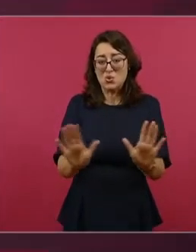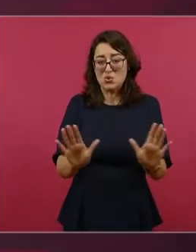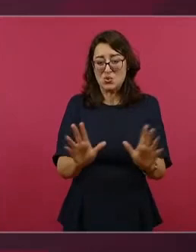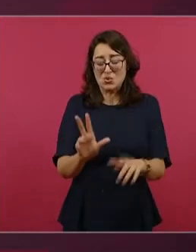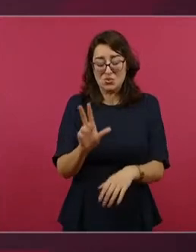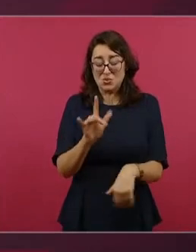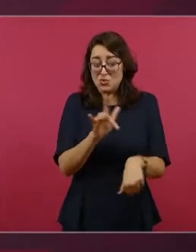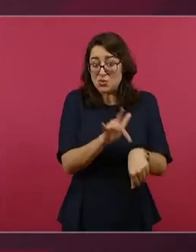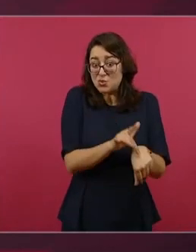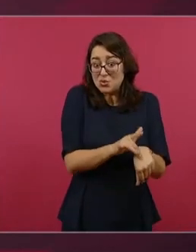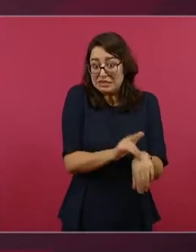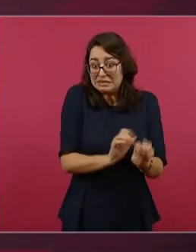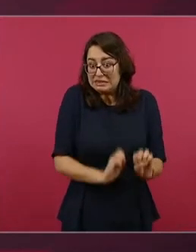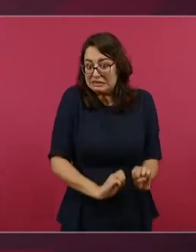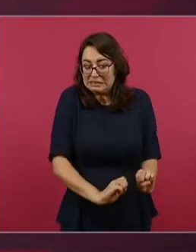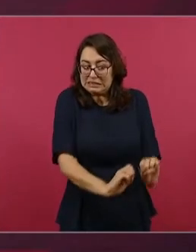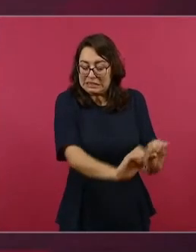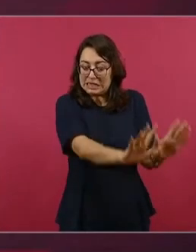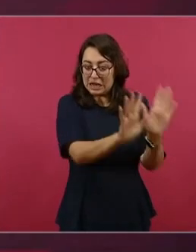no pelearnos,